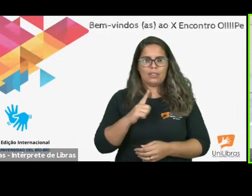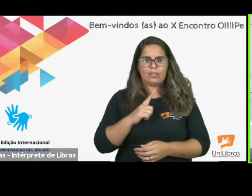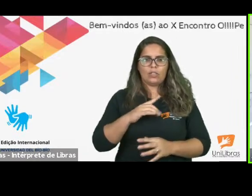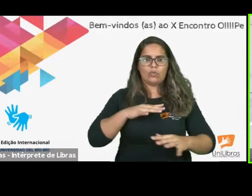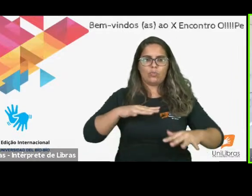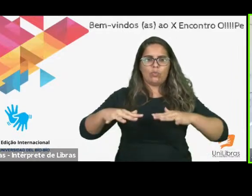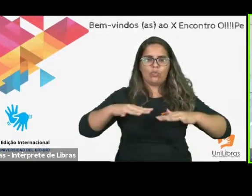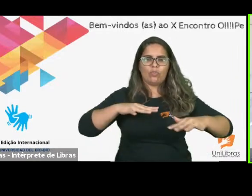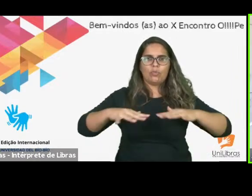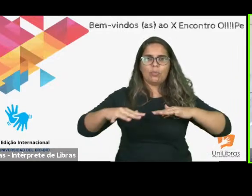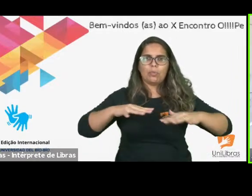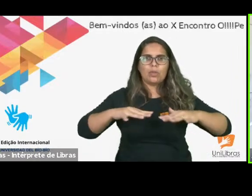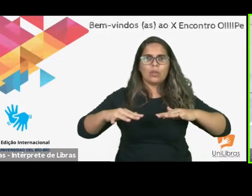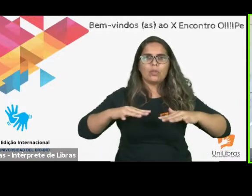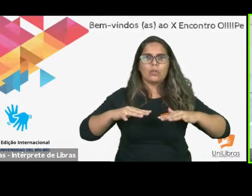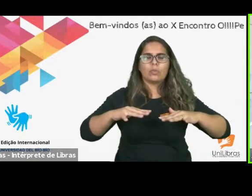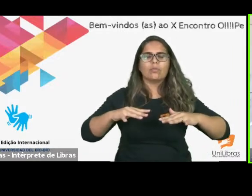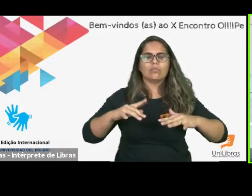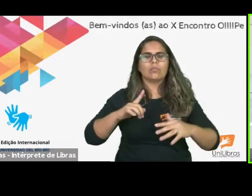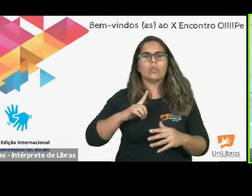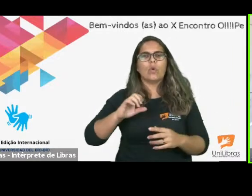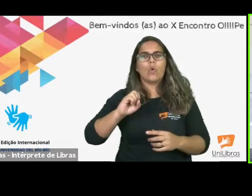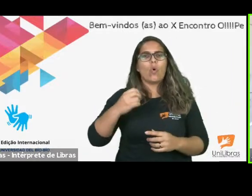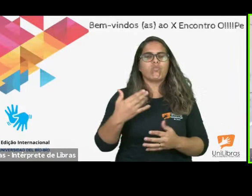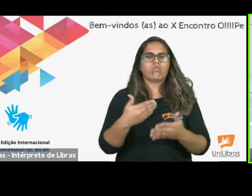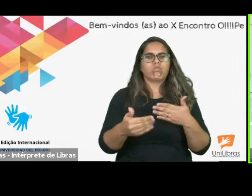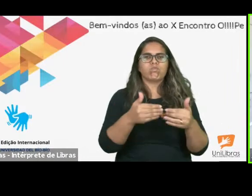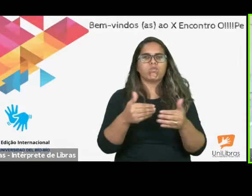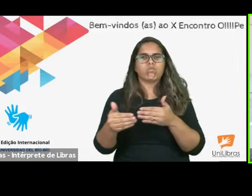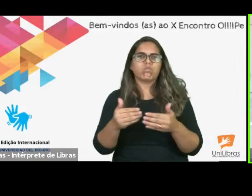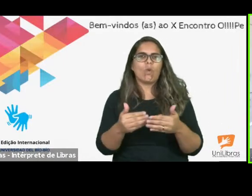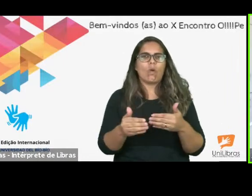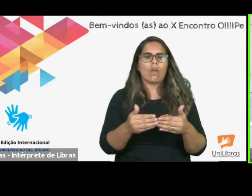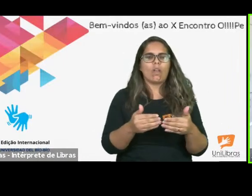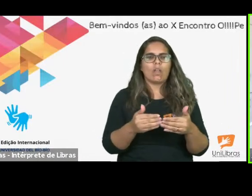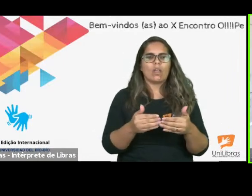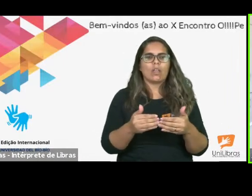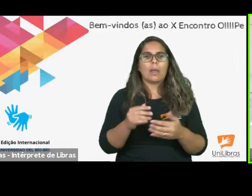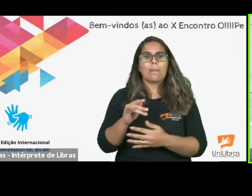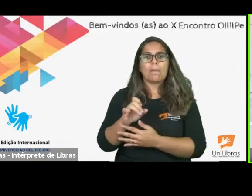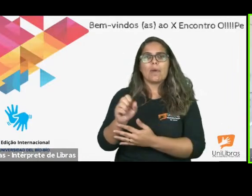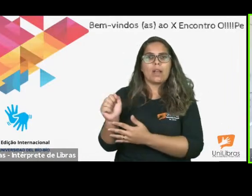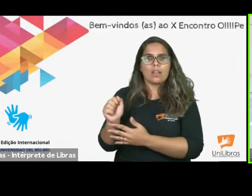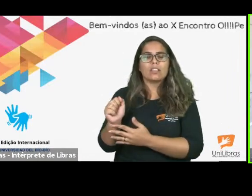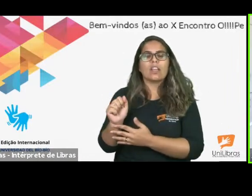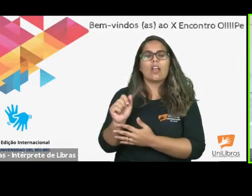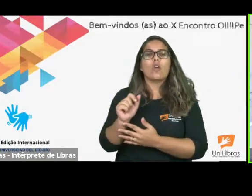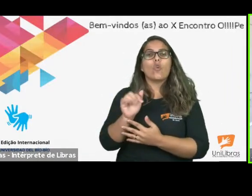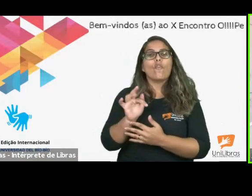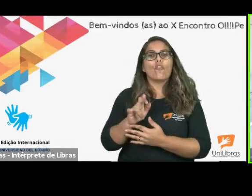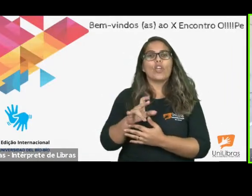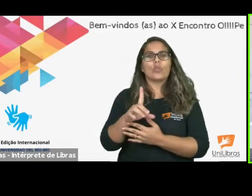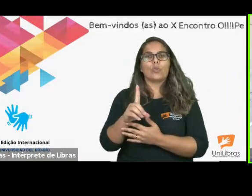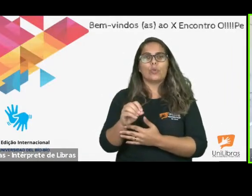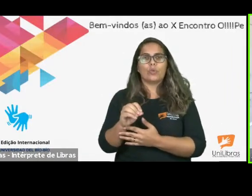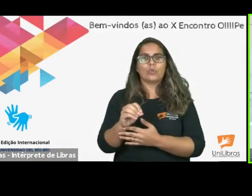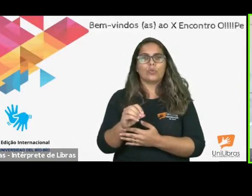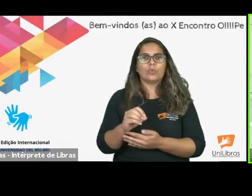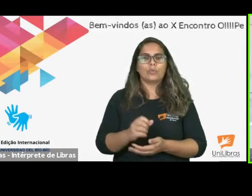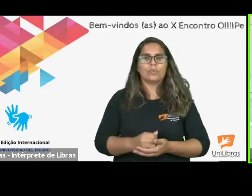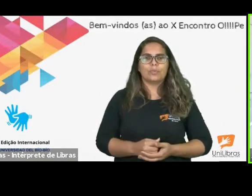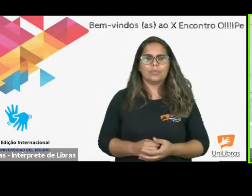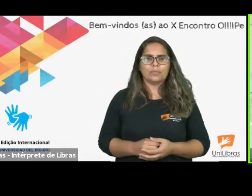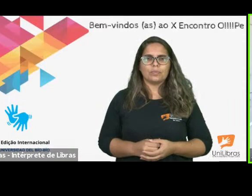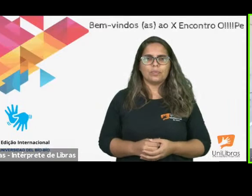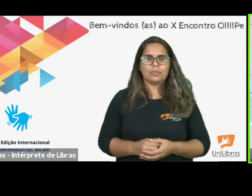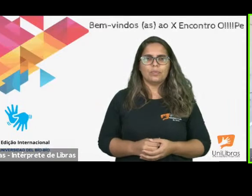movimiento de las masas de aire o de cualquier, de una masa en cualquier fluido. Ah,